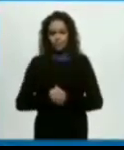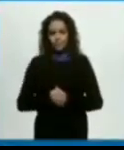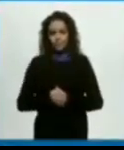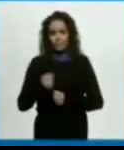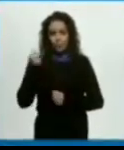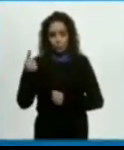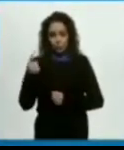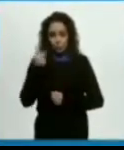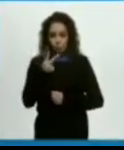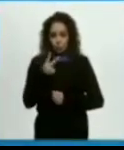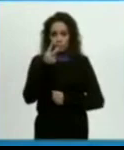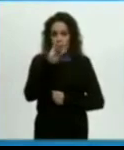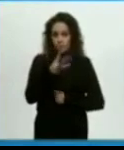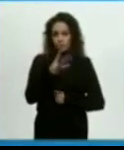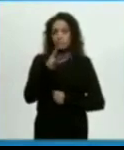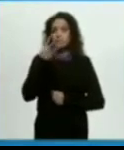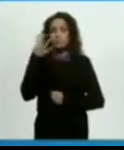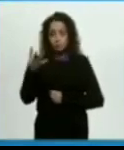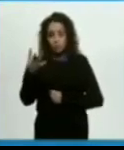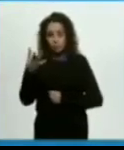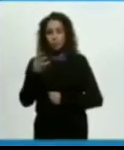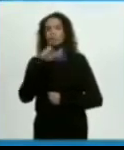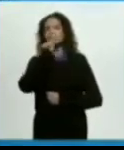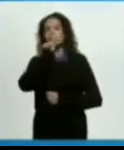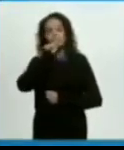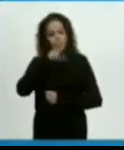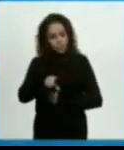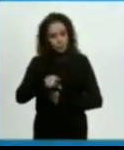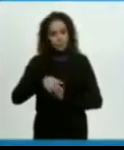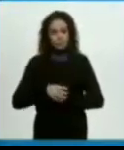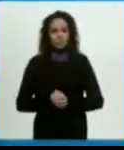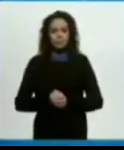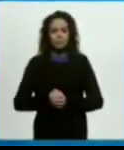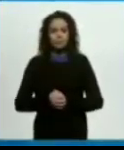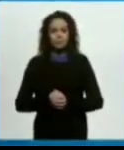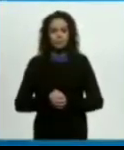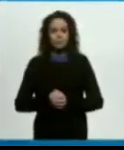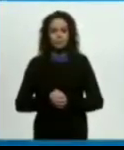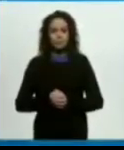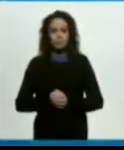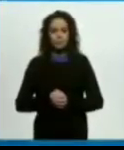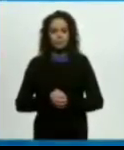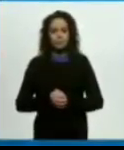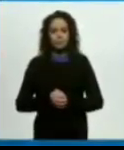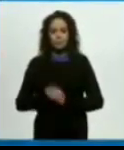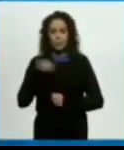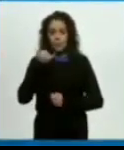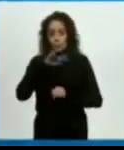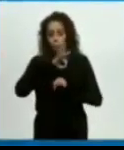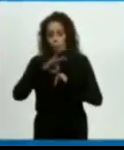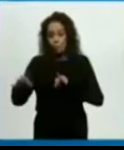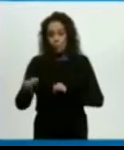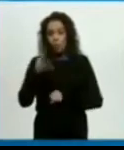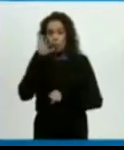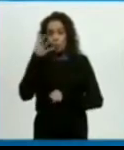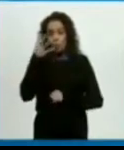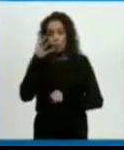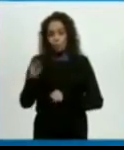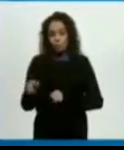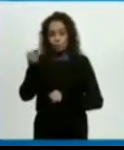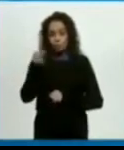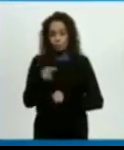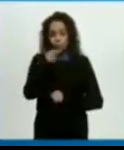1, 2, 3, 4 también, ok, más o menos, y los 4 pilares que